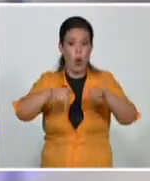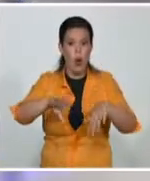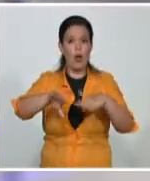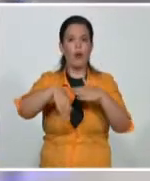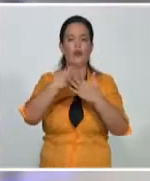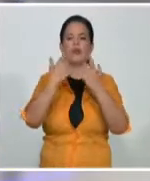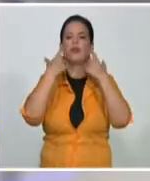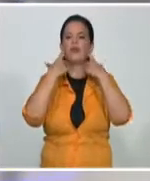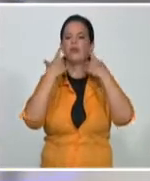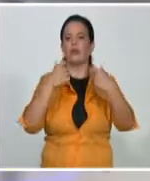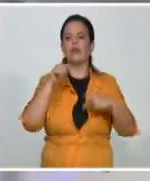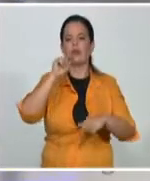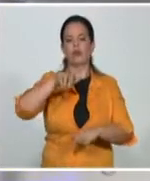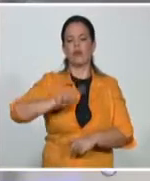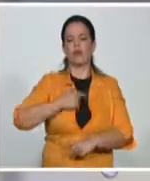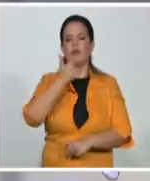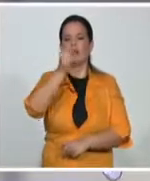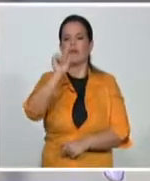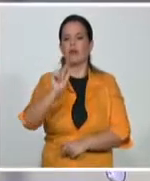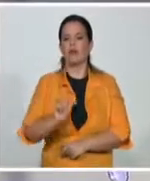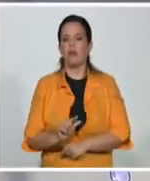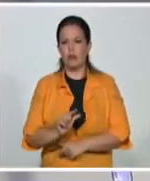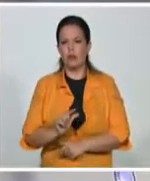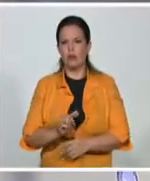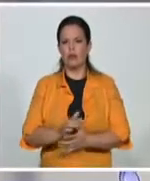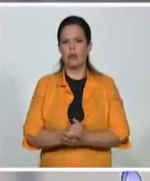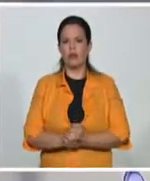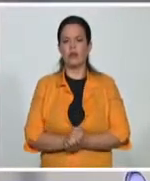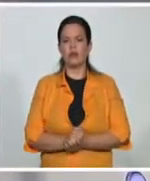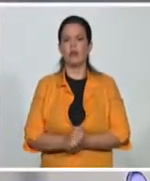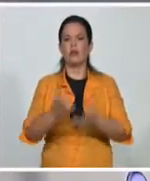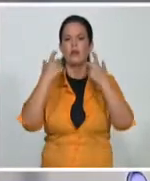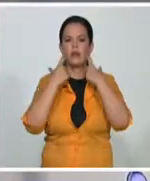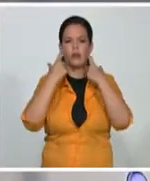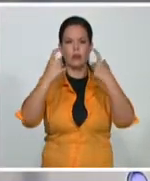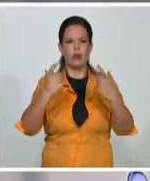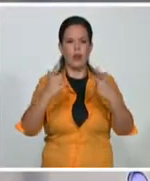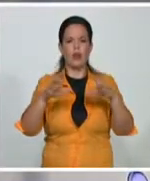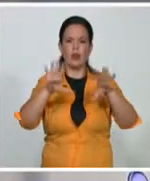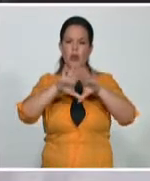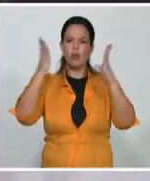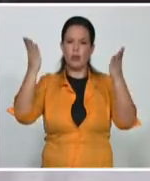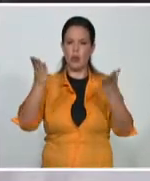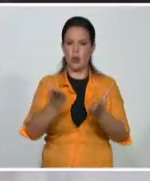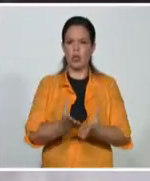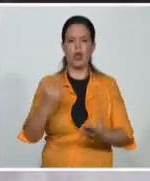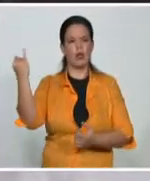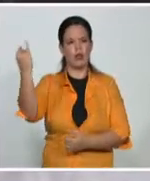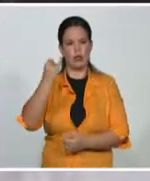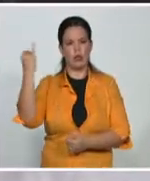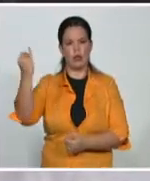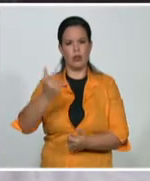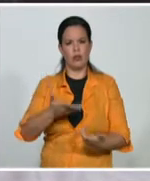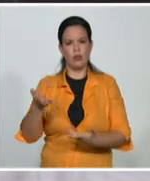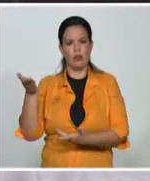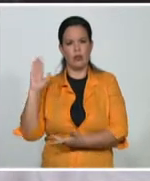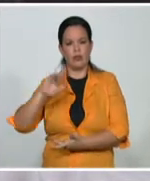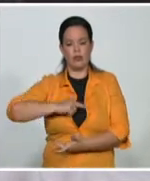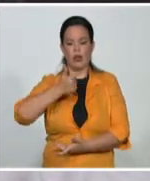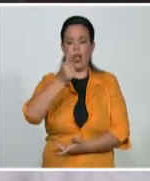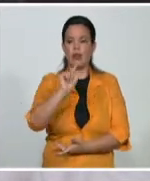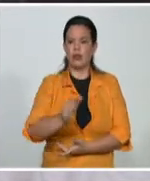cargo de la actriz británica Helen Mirren, una de las más célebres intérpretes de la escena internacional. La artista aludió a lo difícil